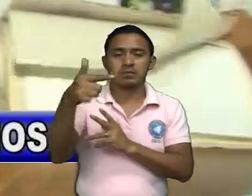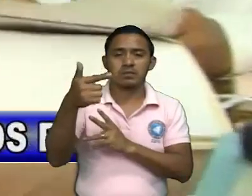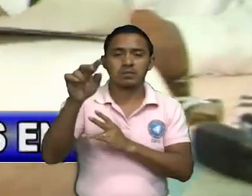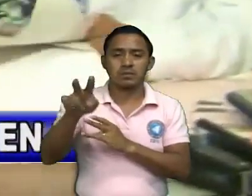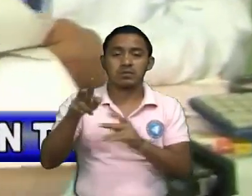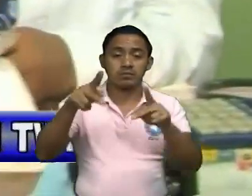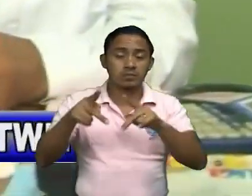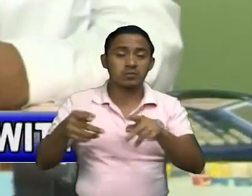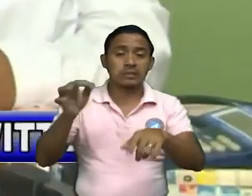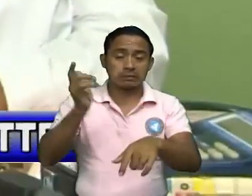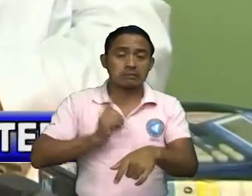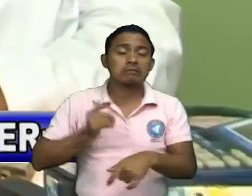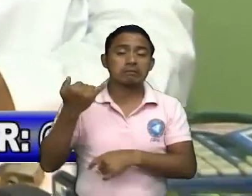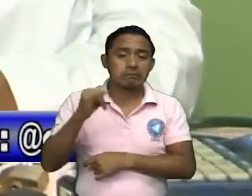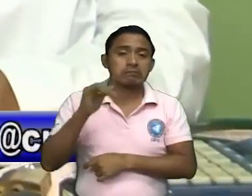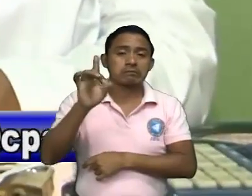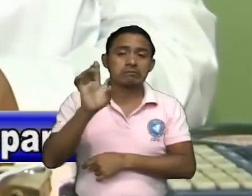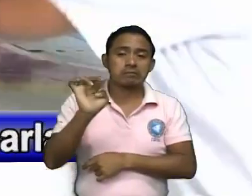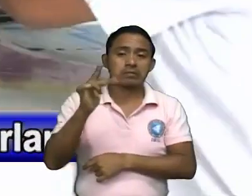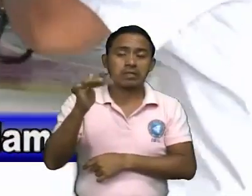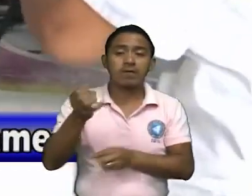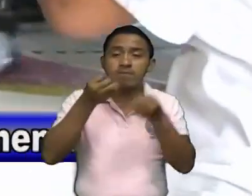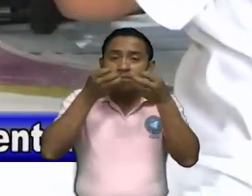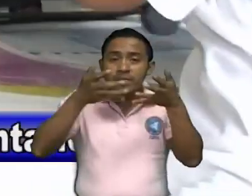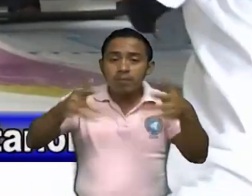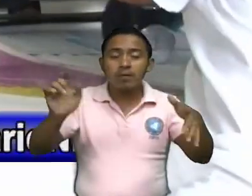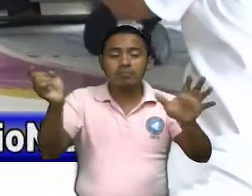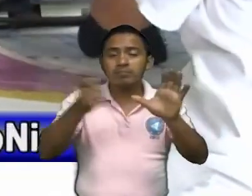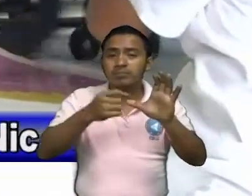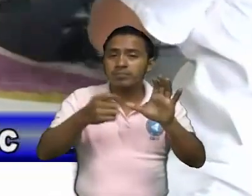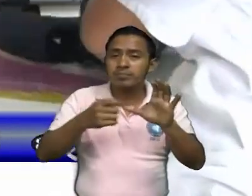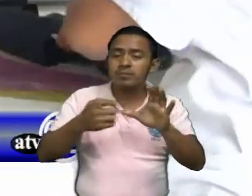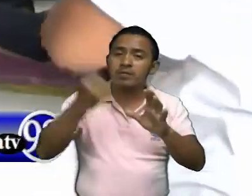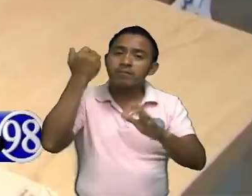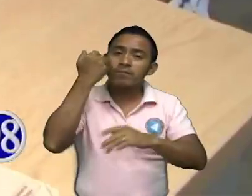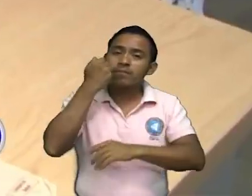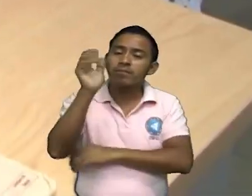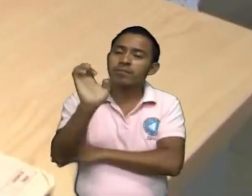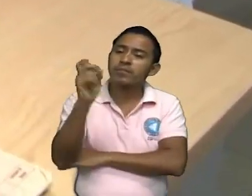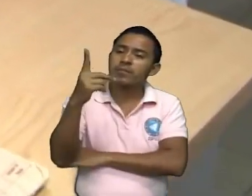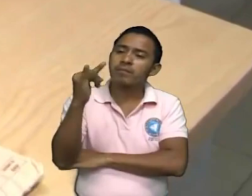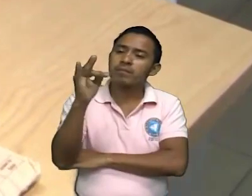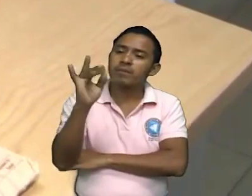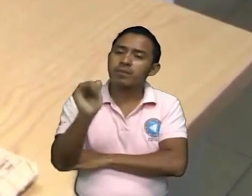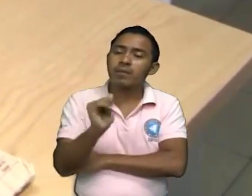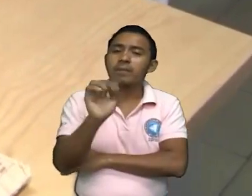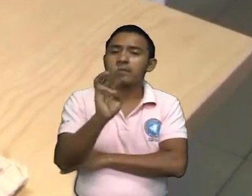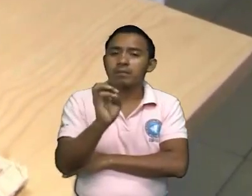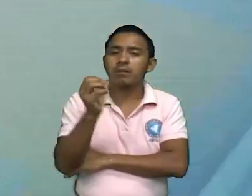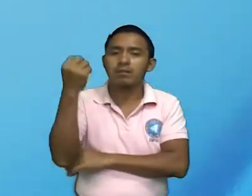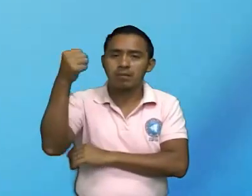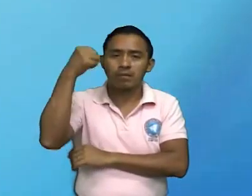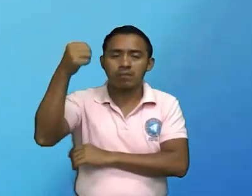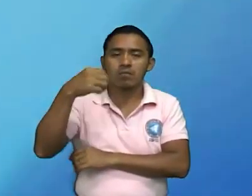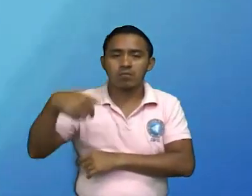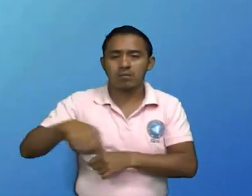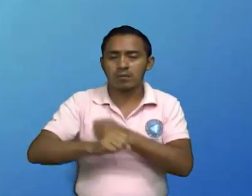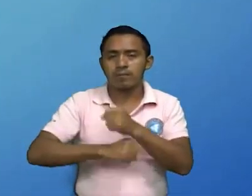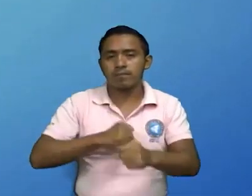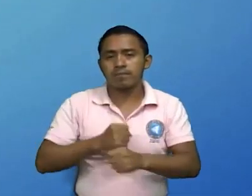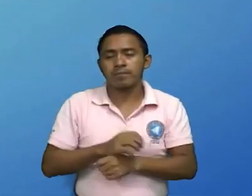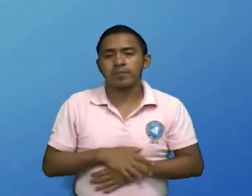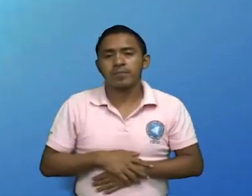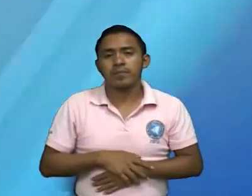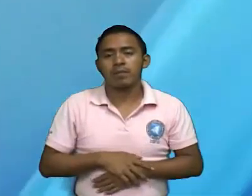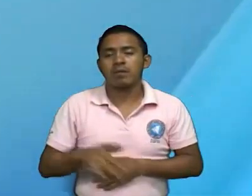2.772 casos de dengue desde que se decretó la alerta epidemiológica el 30 de julio de este año. Y la